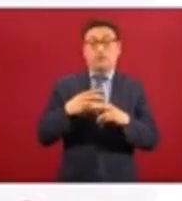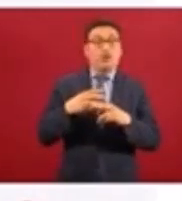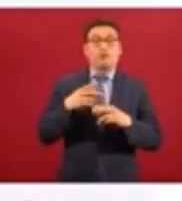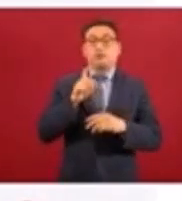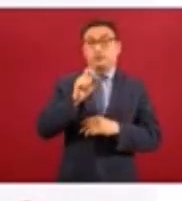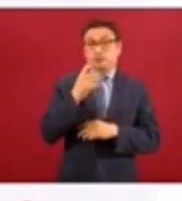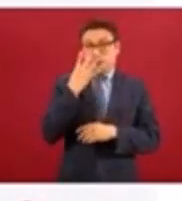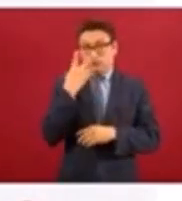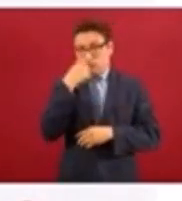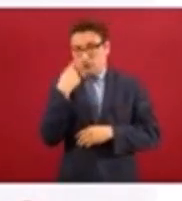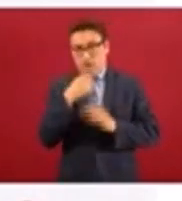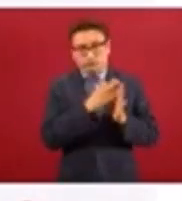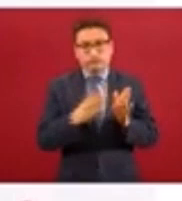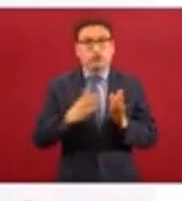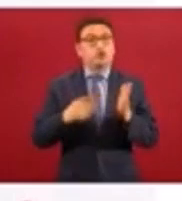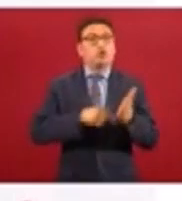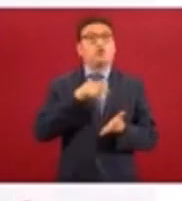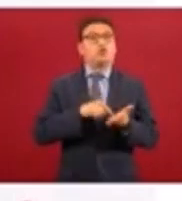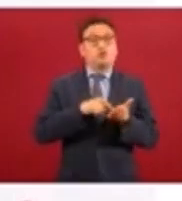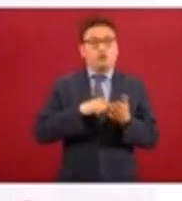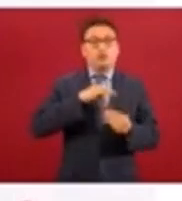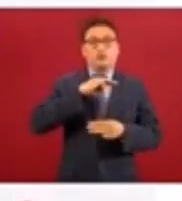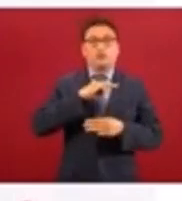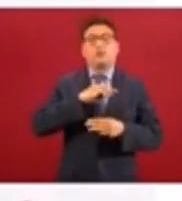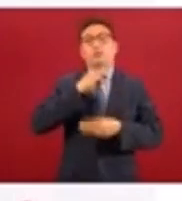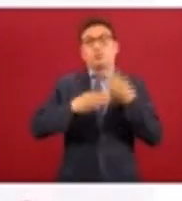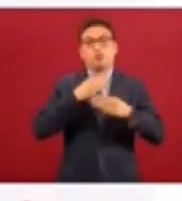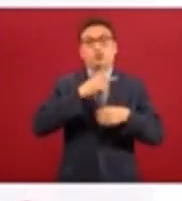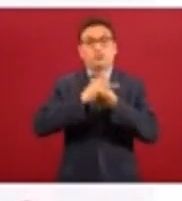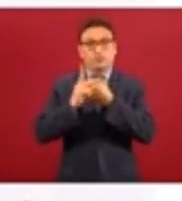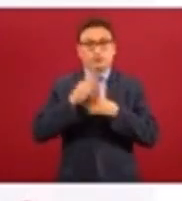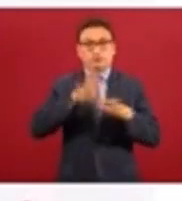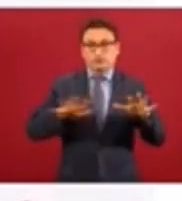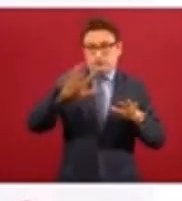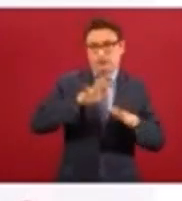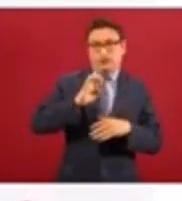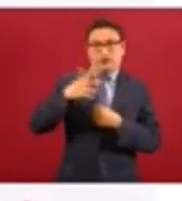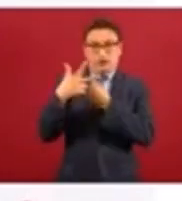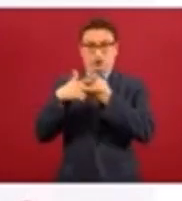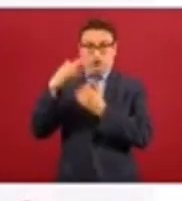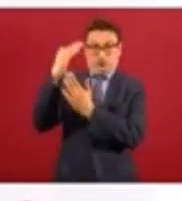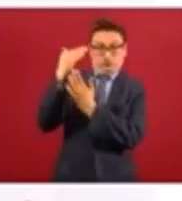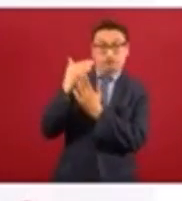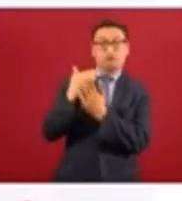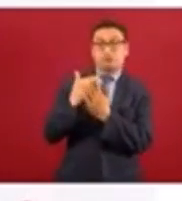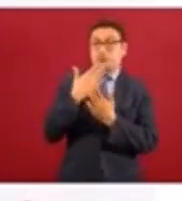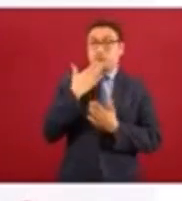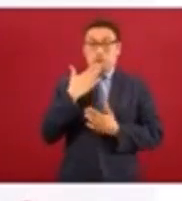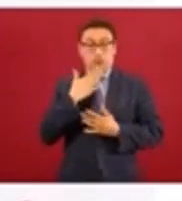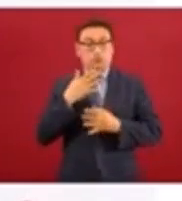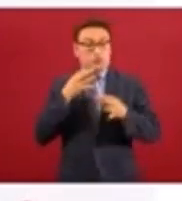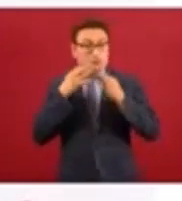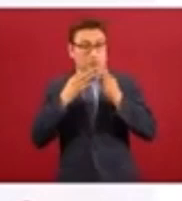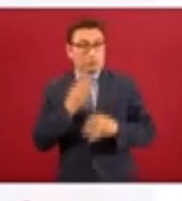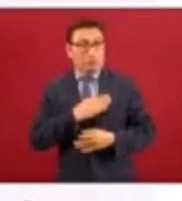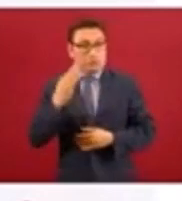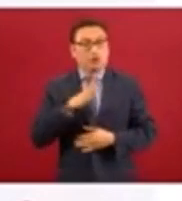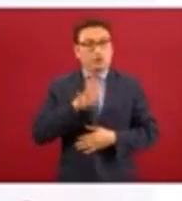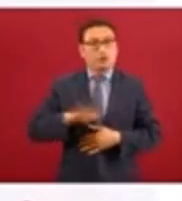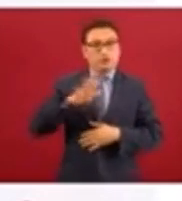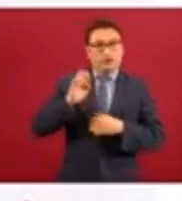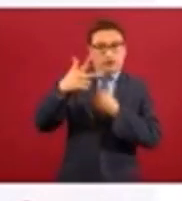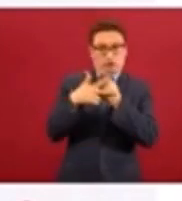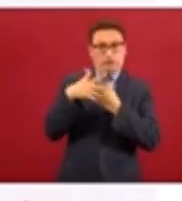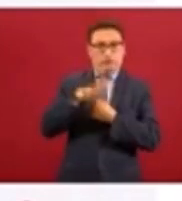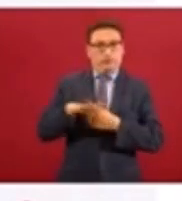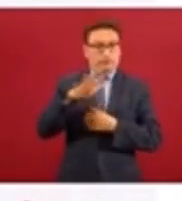horas en las distintas regiones del mundo. Europa va a la baja, lo cual es una buena noticia para Europa y